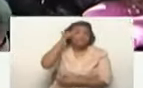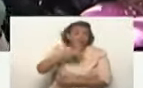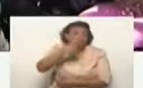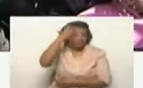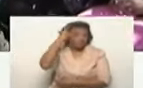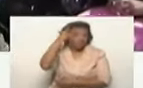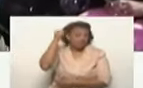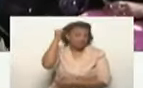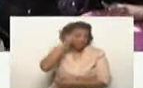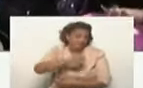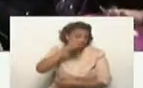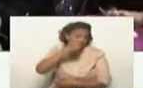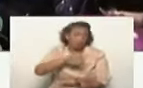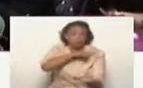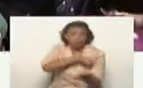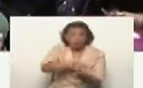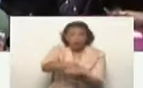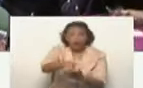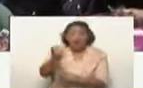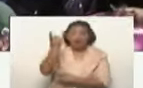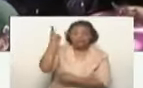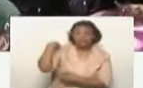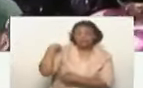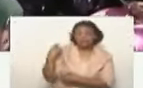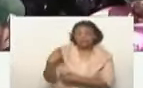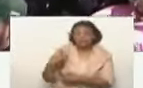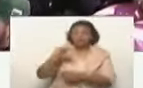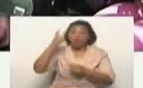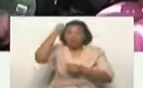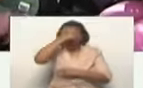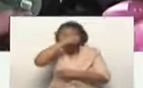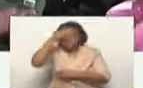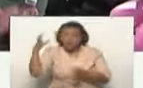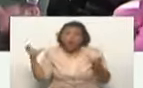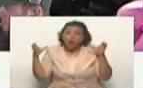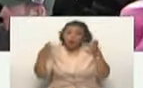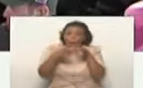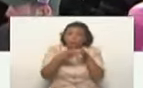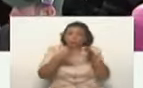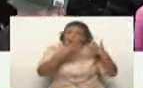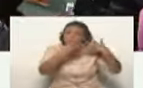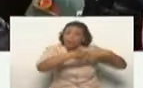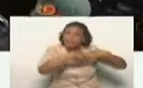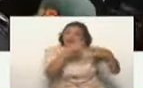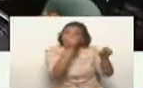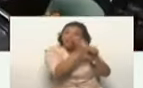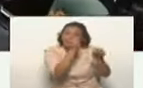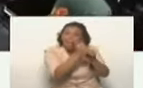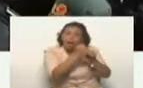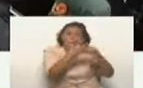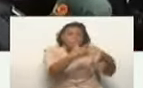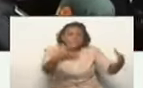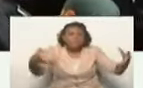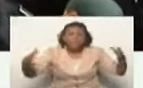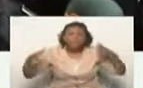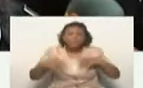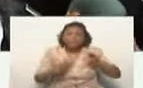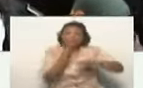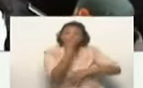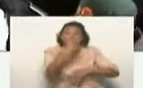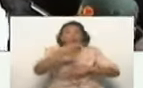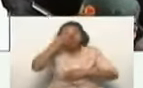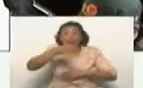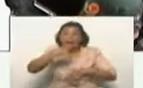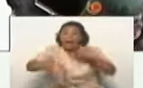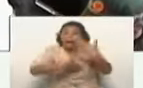el sábado. Ayer tuvimos una larga reunión revisando todo el parque industrial de Venezuela. Estuvimos de las